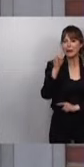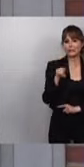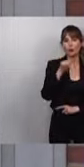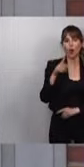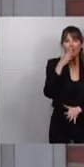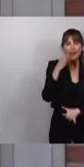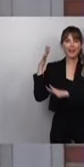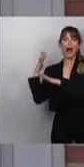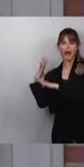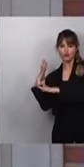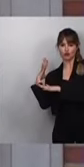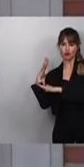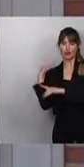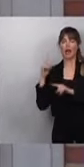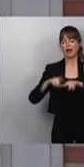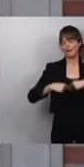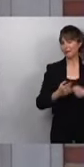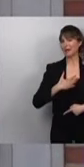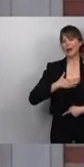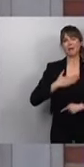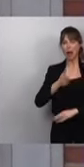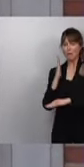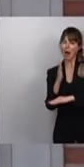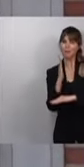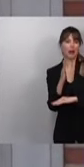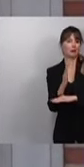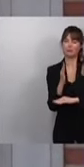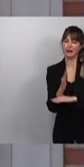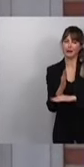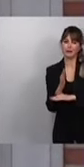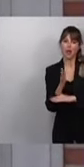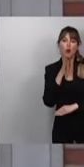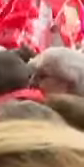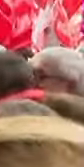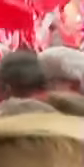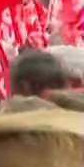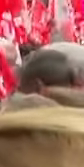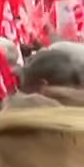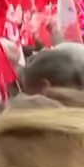salirse con la suya porque en este momento ya no estamos hablando ni siquiera de España estamos hablando de lo que él quiere